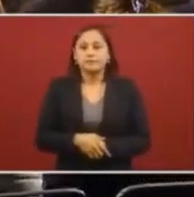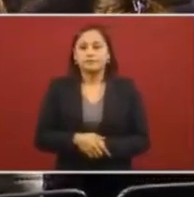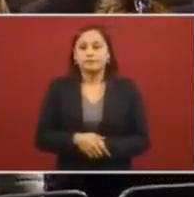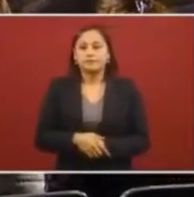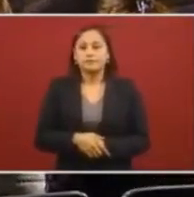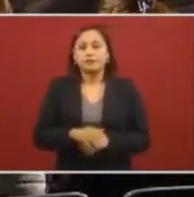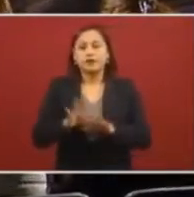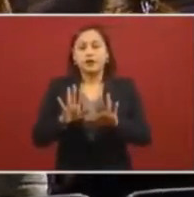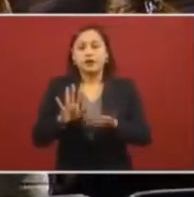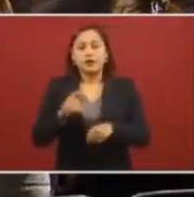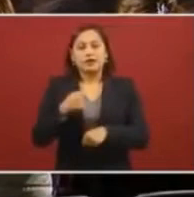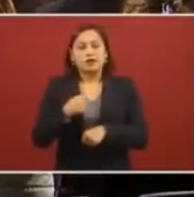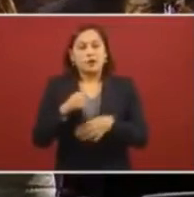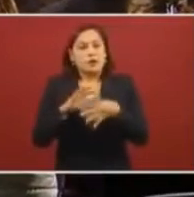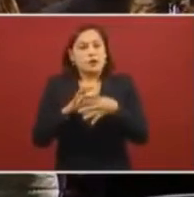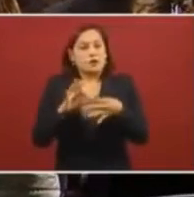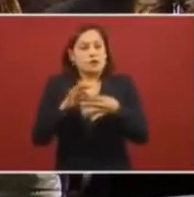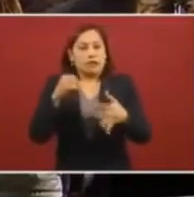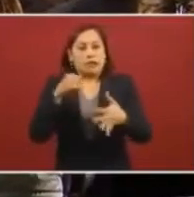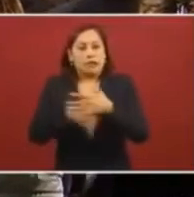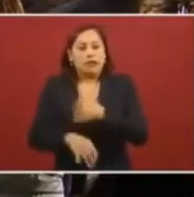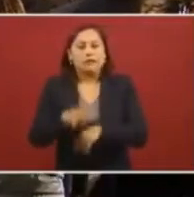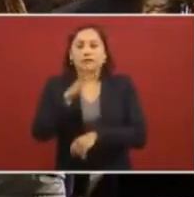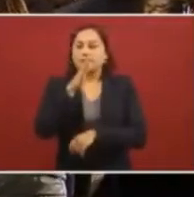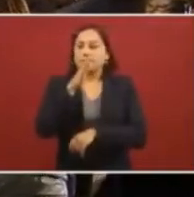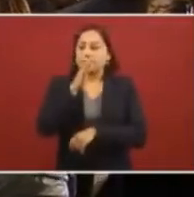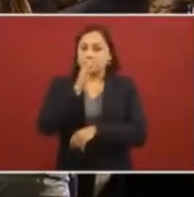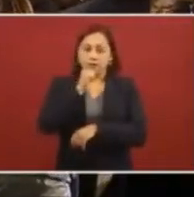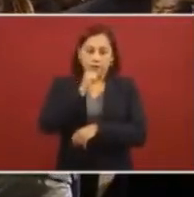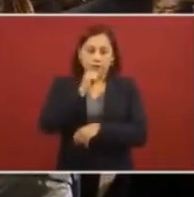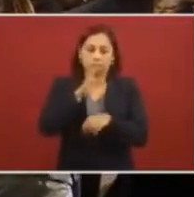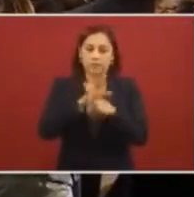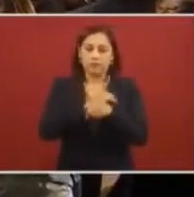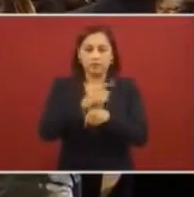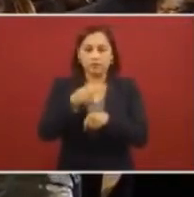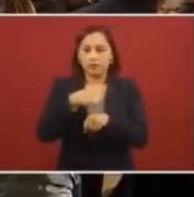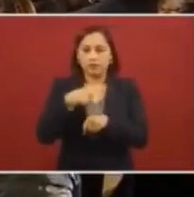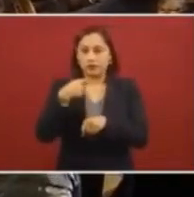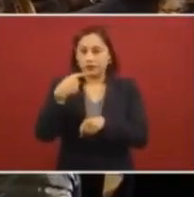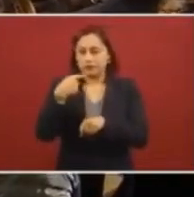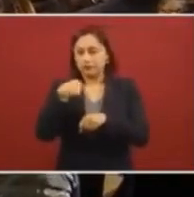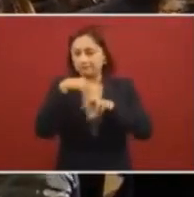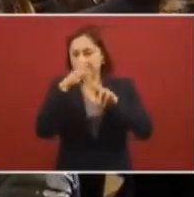decir más porque debemos ser respetuosos de